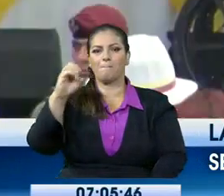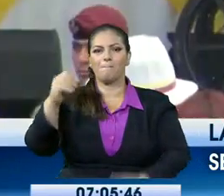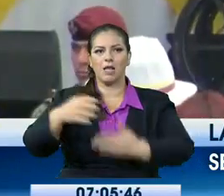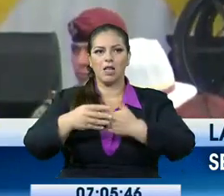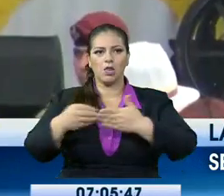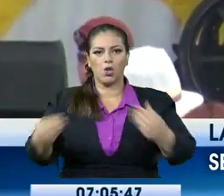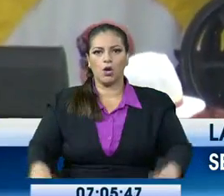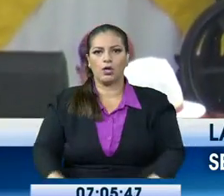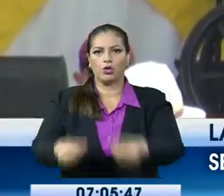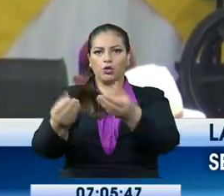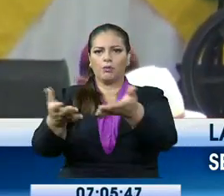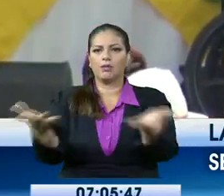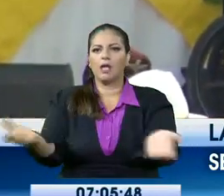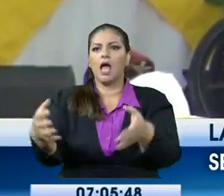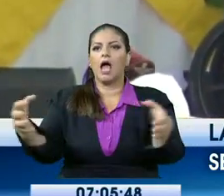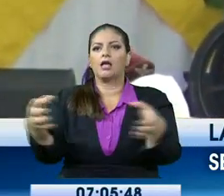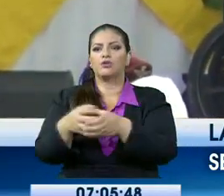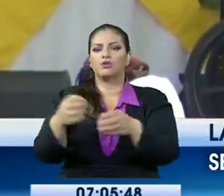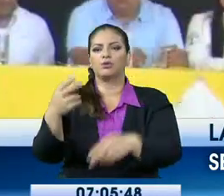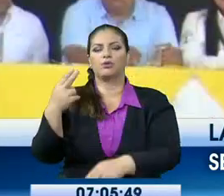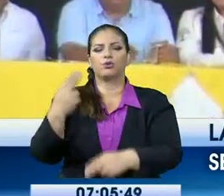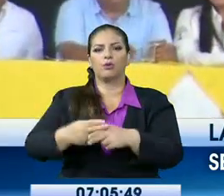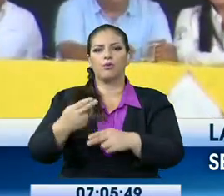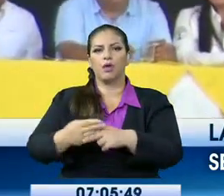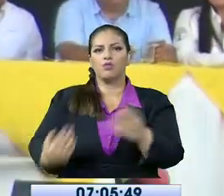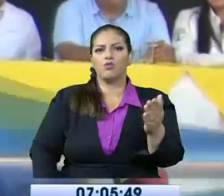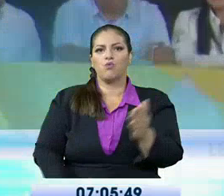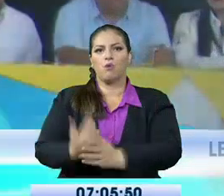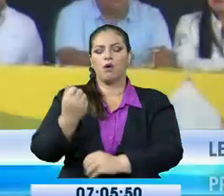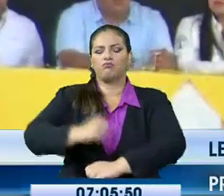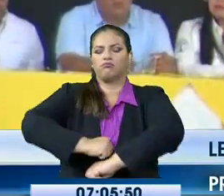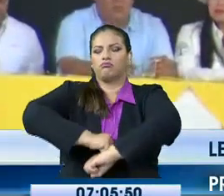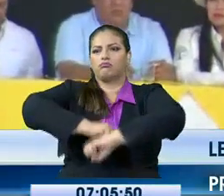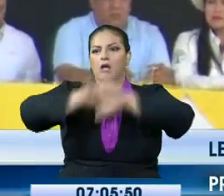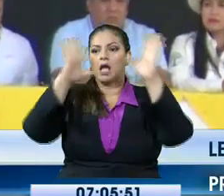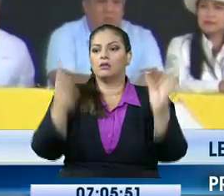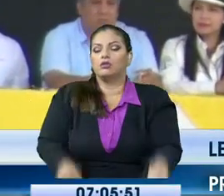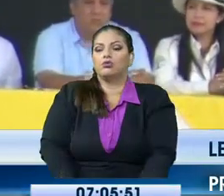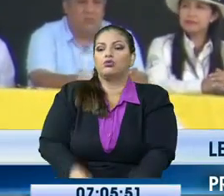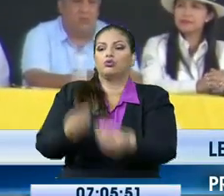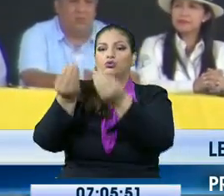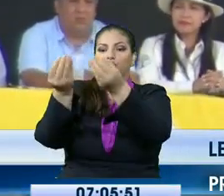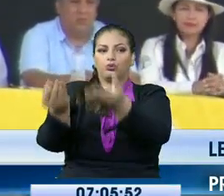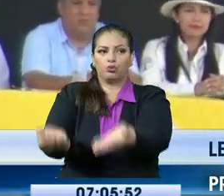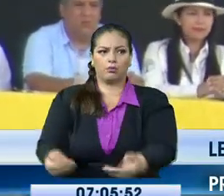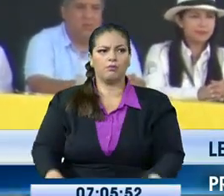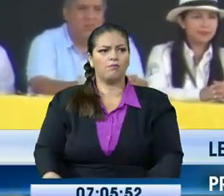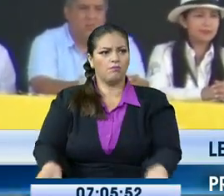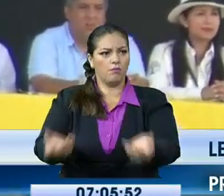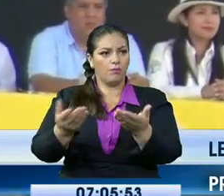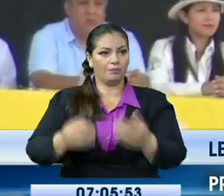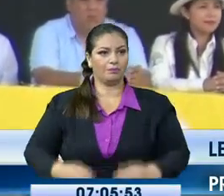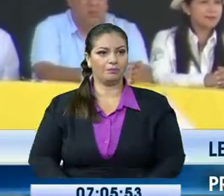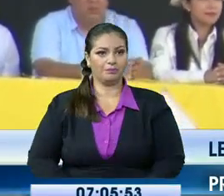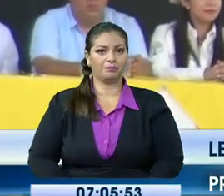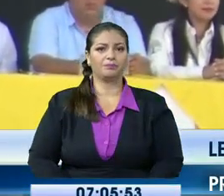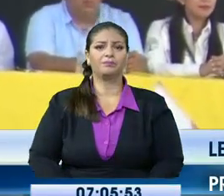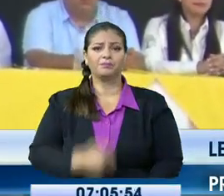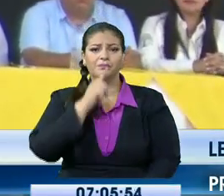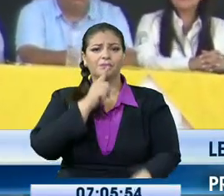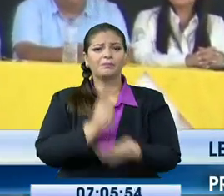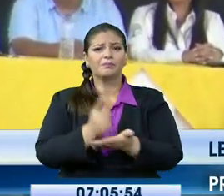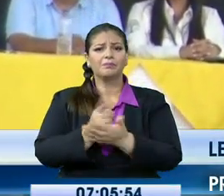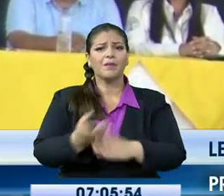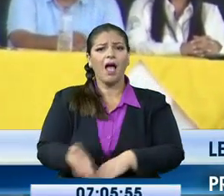Amanecer y un kit de herramientas agrícolas. Hemos trabajado en la revolución mucho, es verdad. Hemos